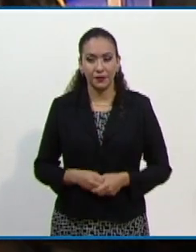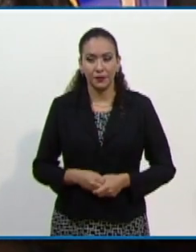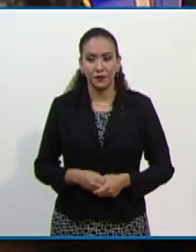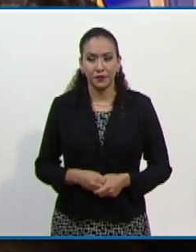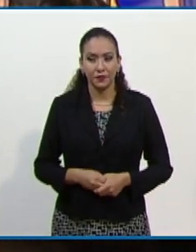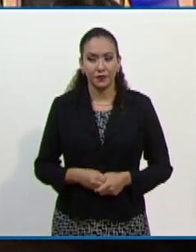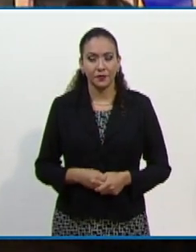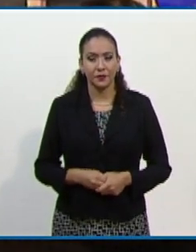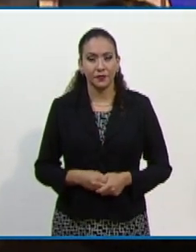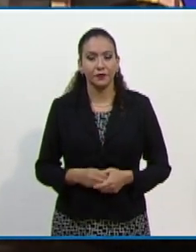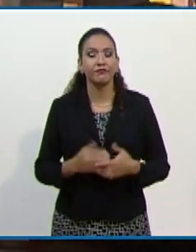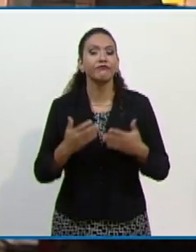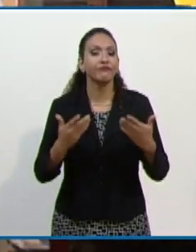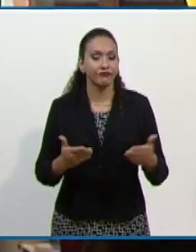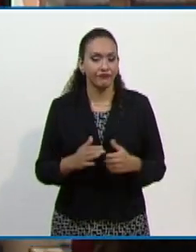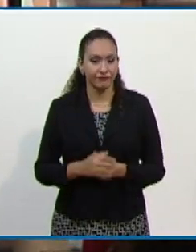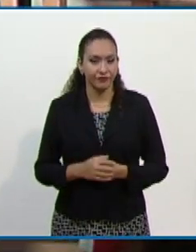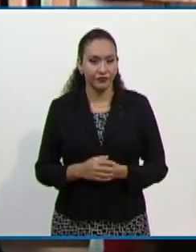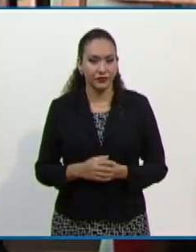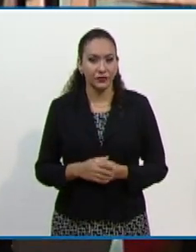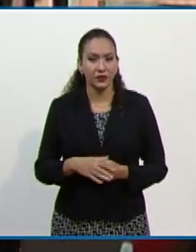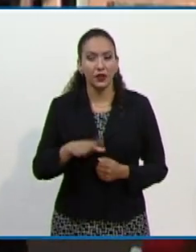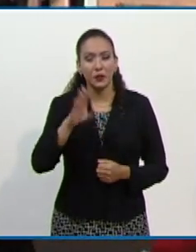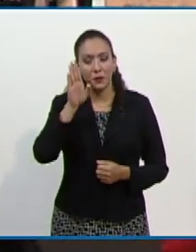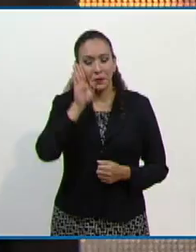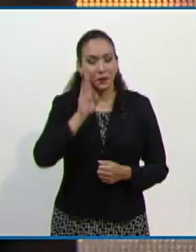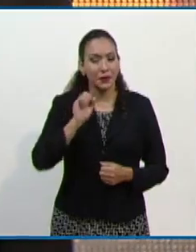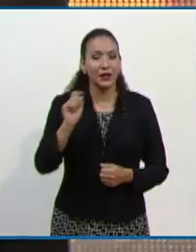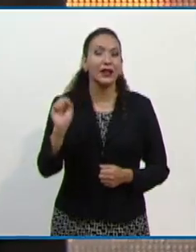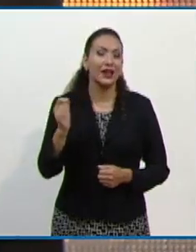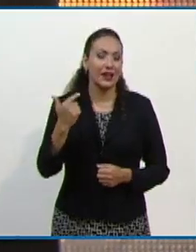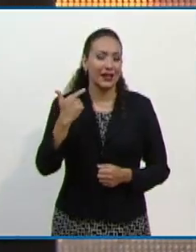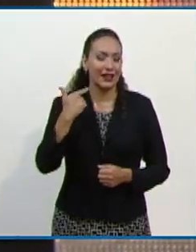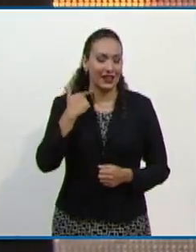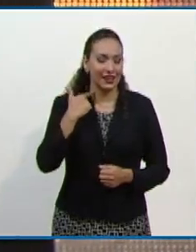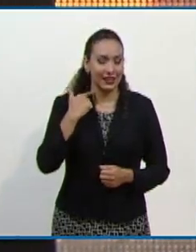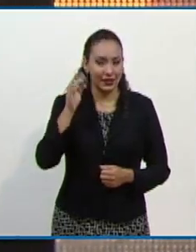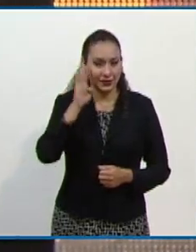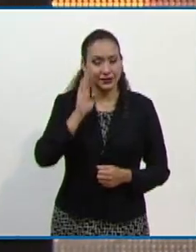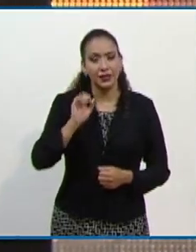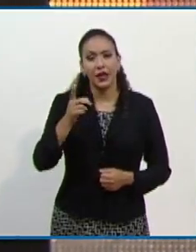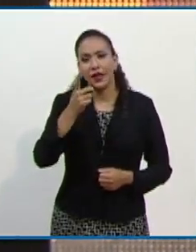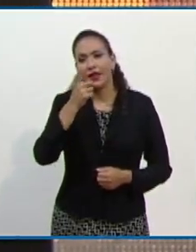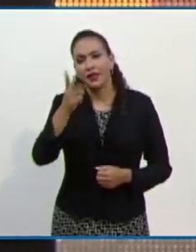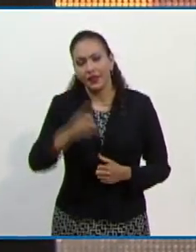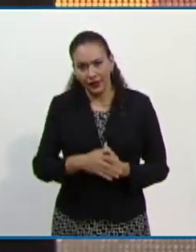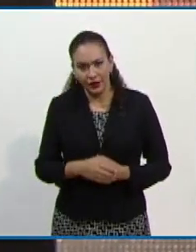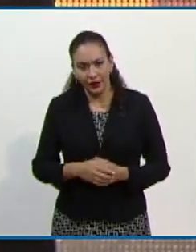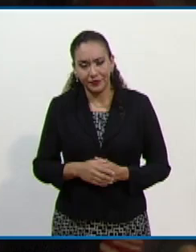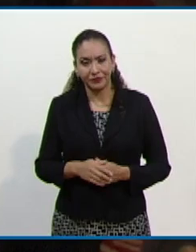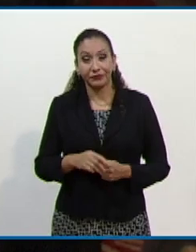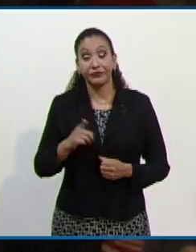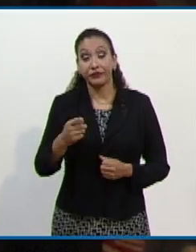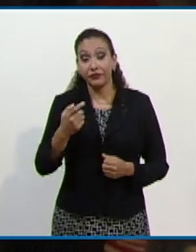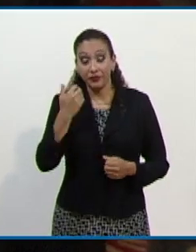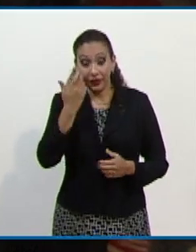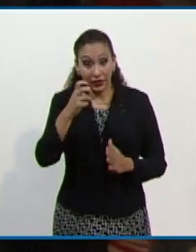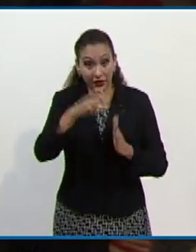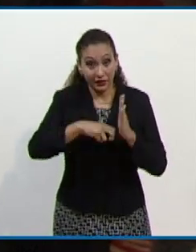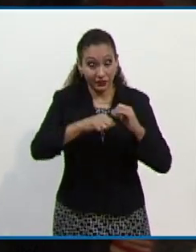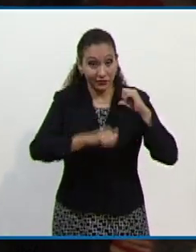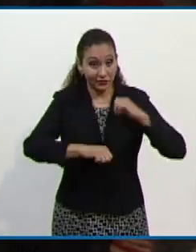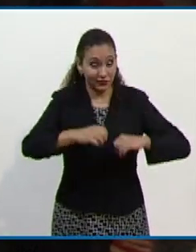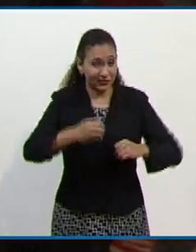En este contexto, el ministro en retiro, José Ramón Cosío Díaz, advirtió que la ideología de la reforma judicial va a